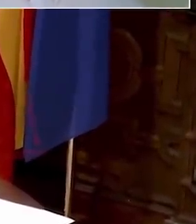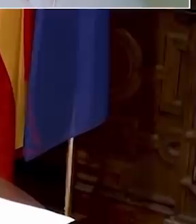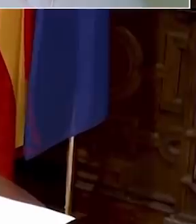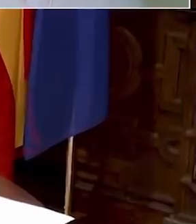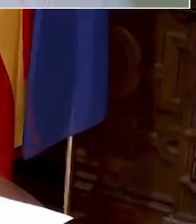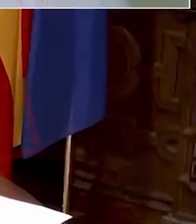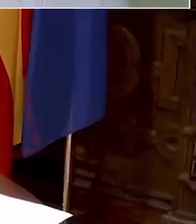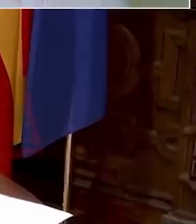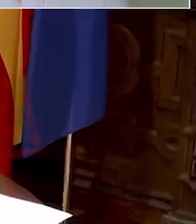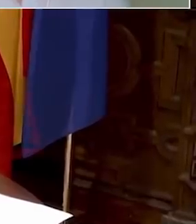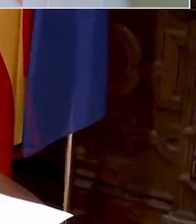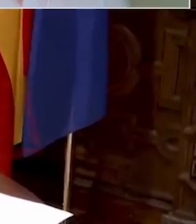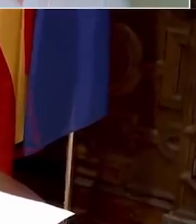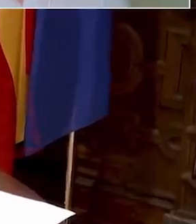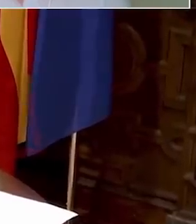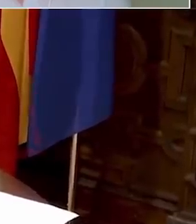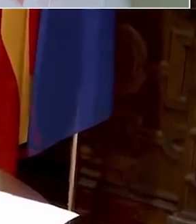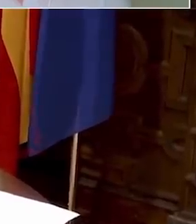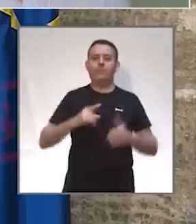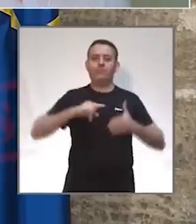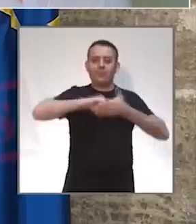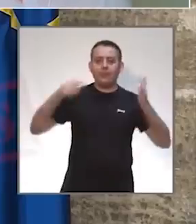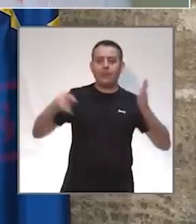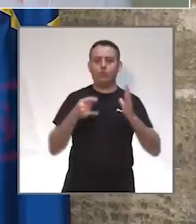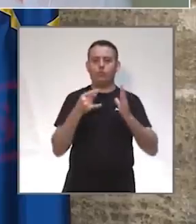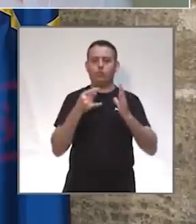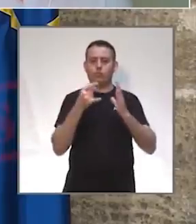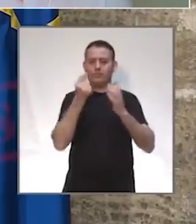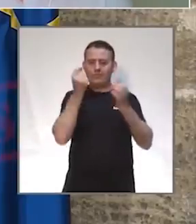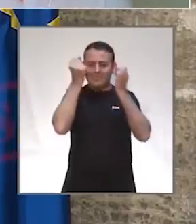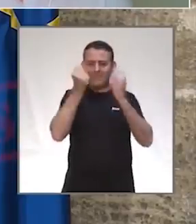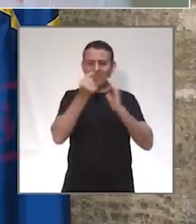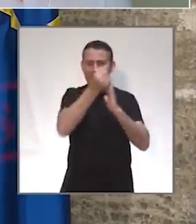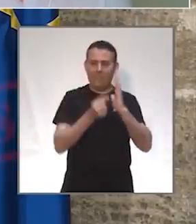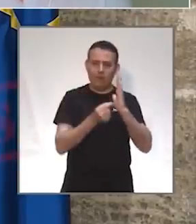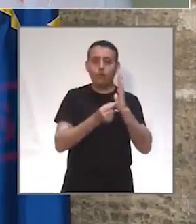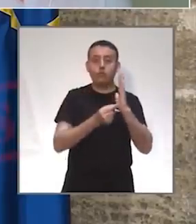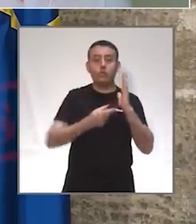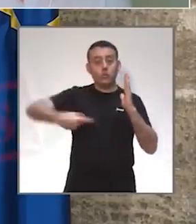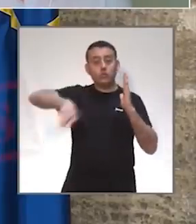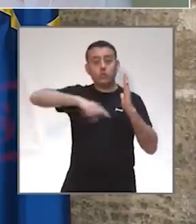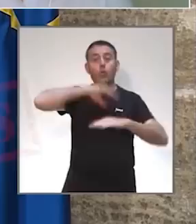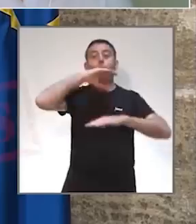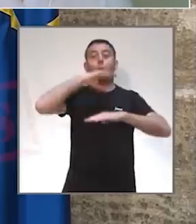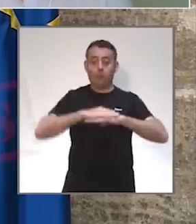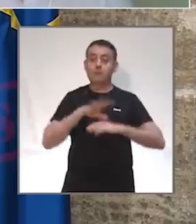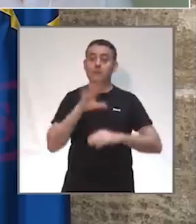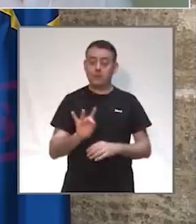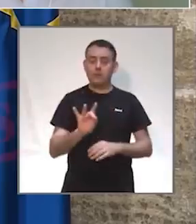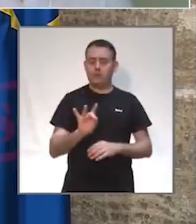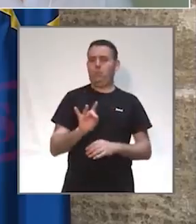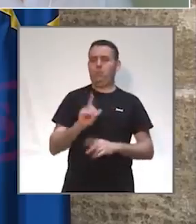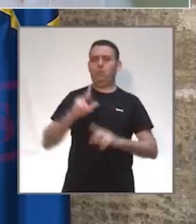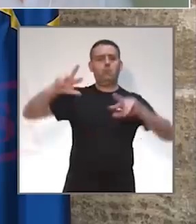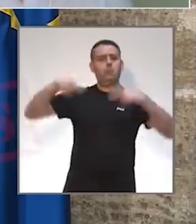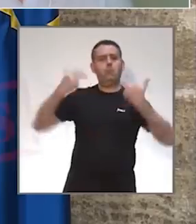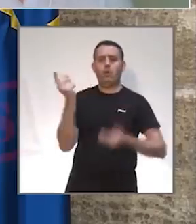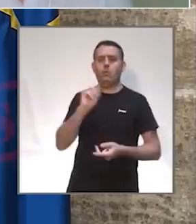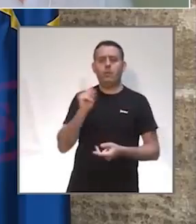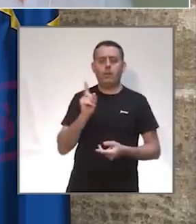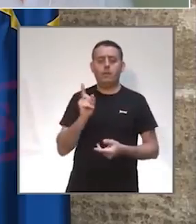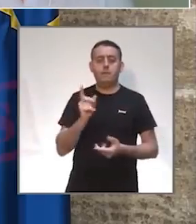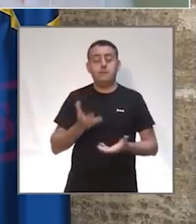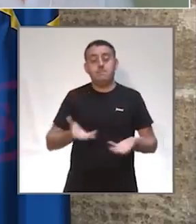y contrapoder del Partido Socialista, porque la administración autonómica valenciana atraviesa problemas de liquidez